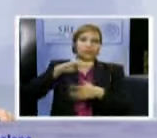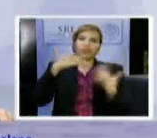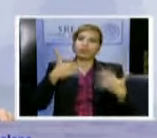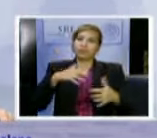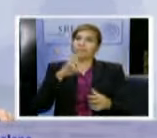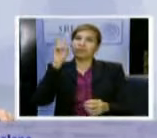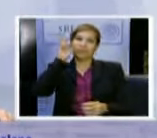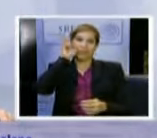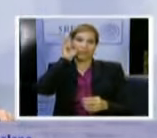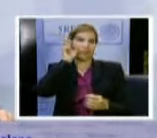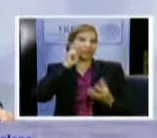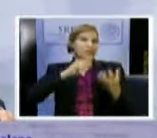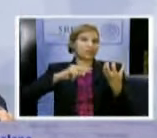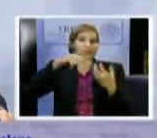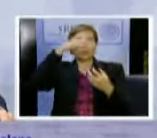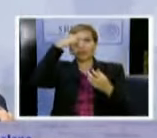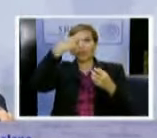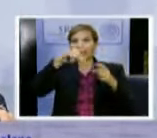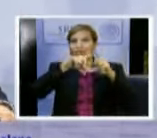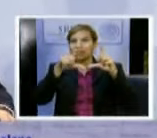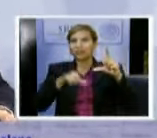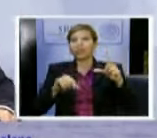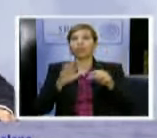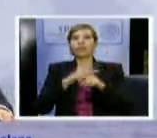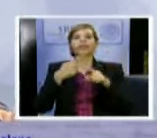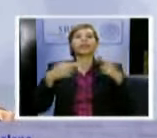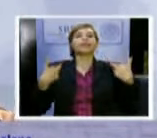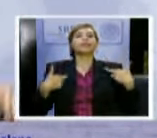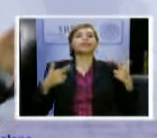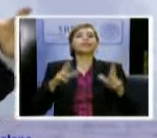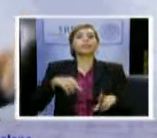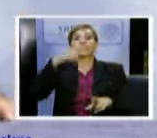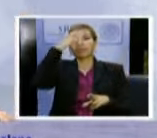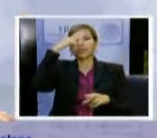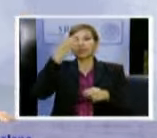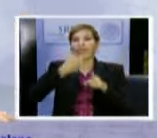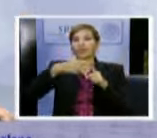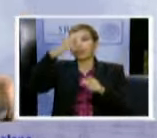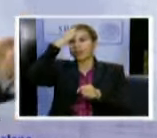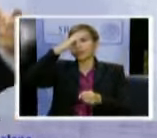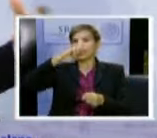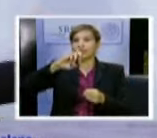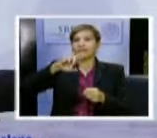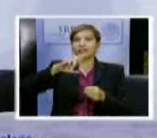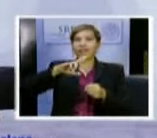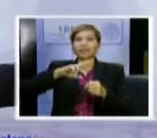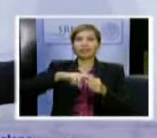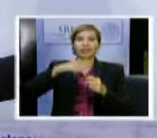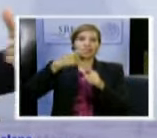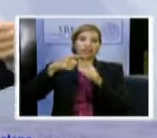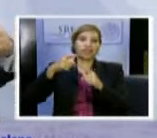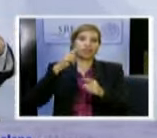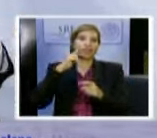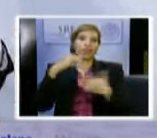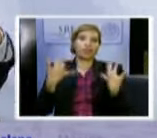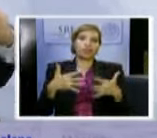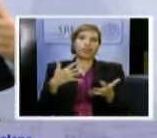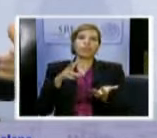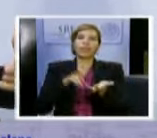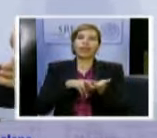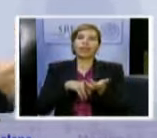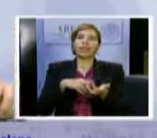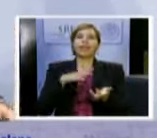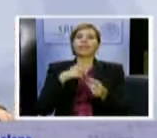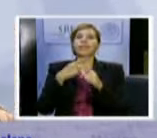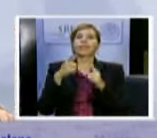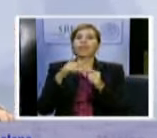y envidia, porque cada representación de México en el exterior es un pie de playa, es una relación